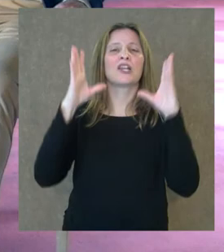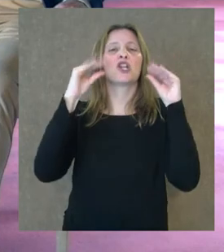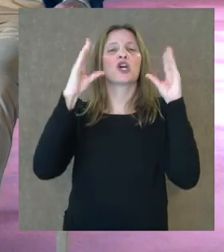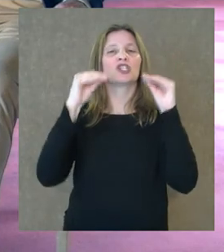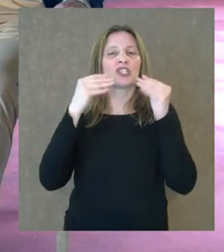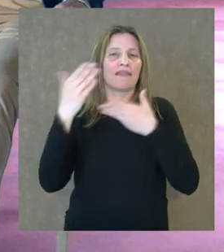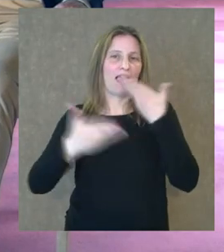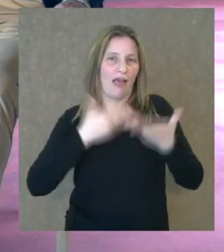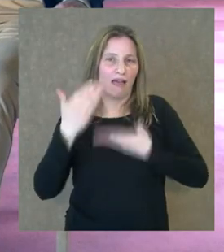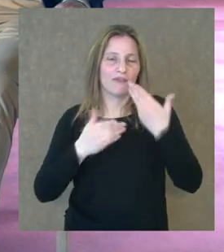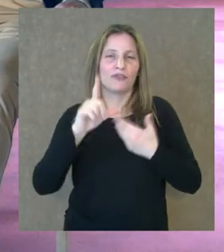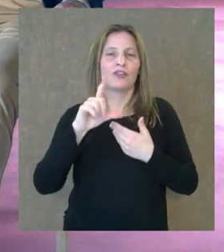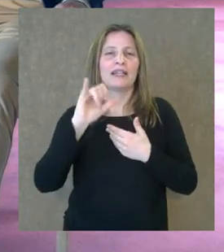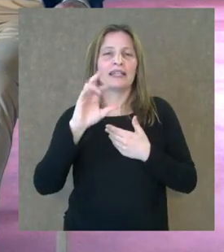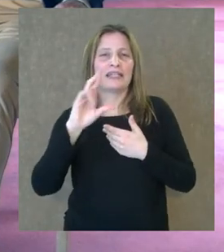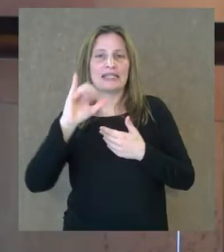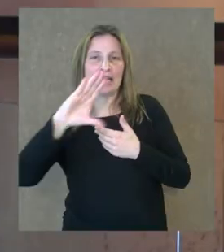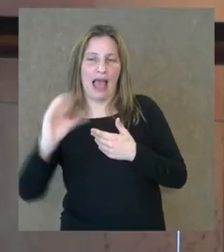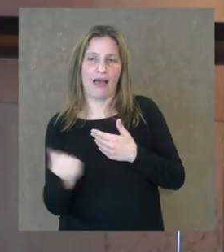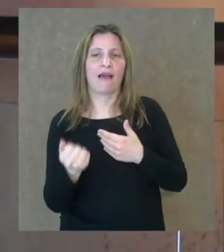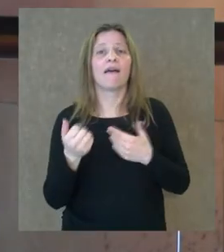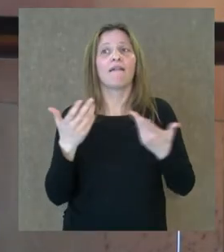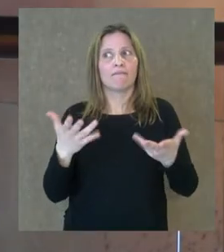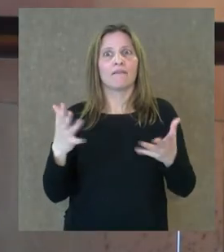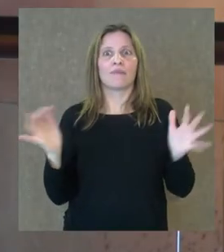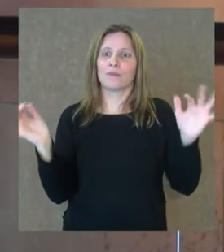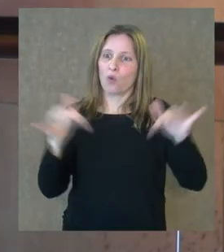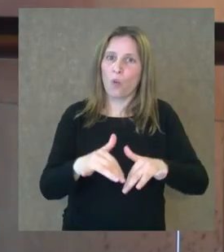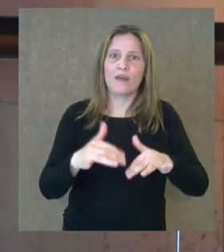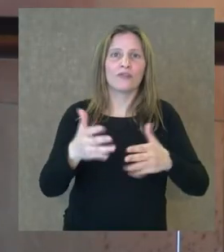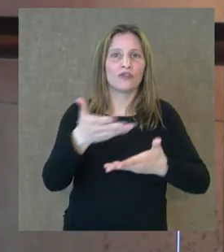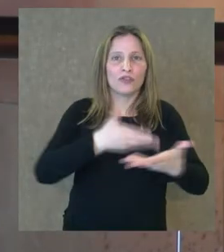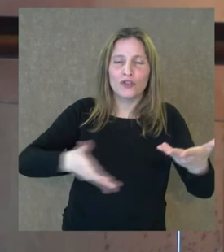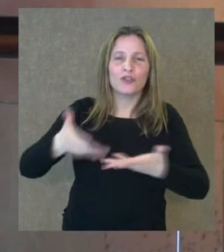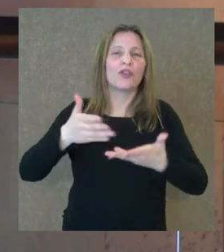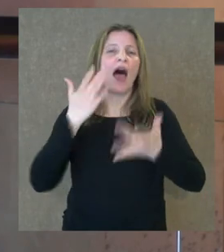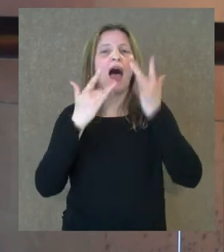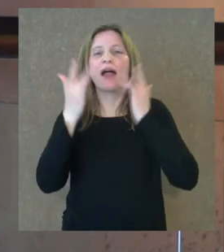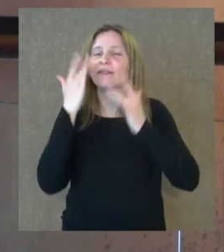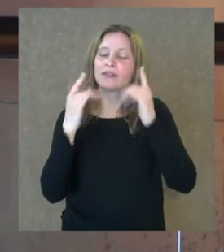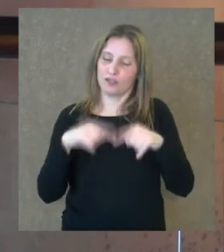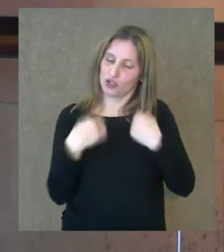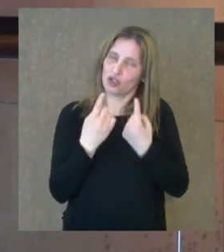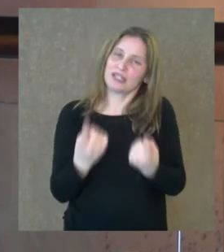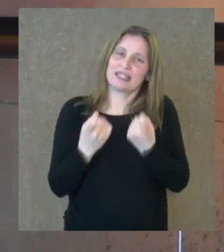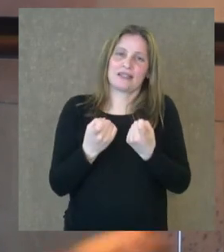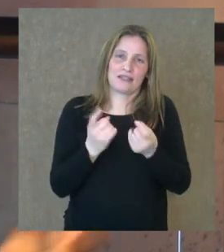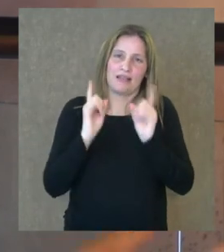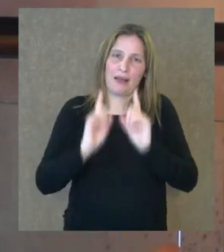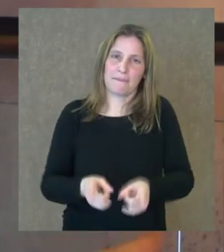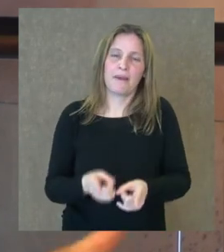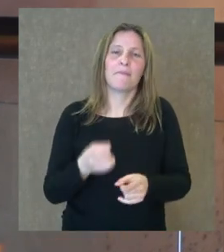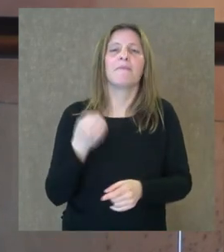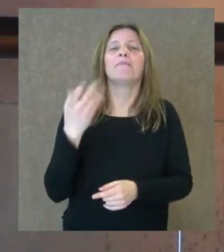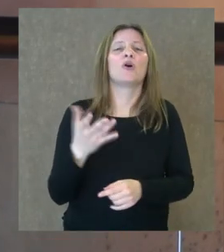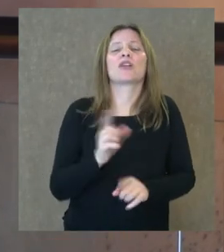la note lírica ya usted de la invitación bueno iba a ser un encuentro con este con este arte que necesitábamos también porque no es